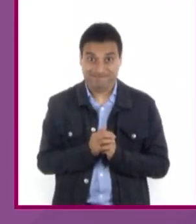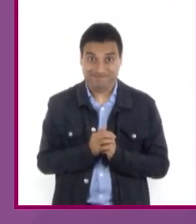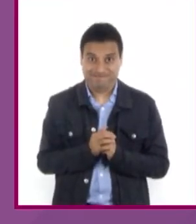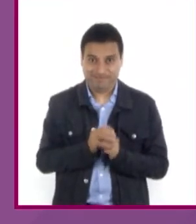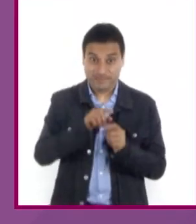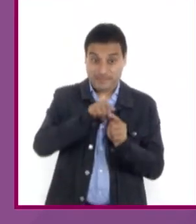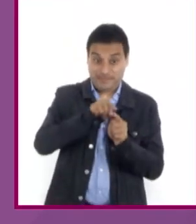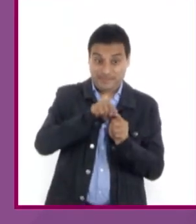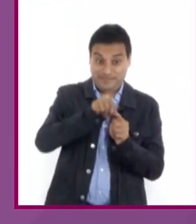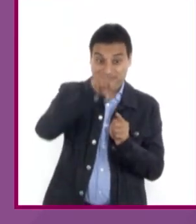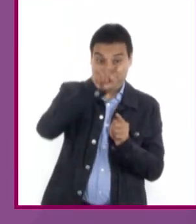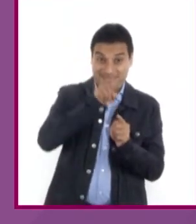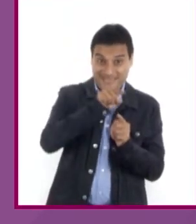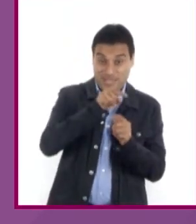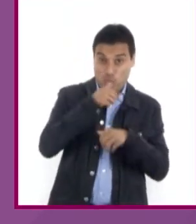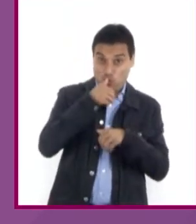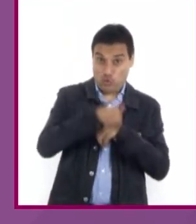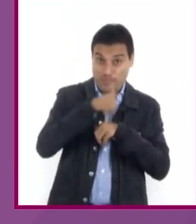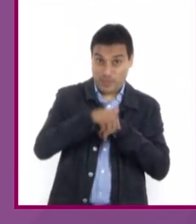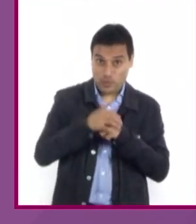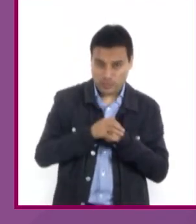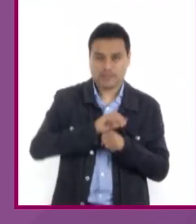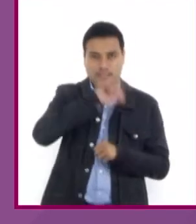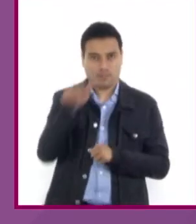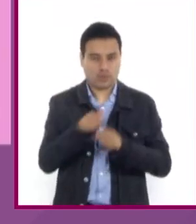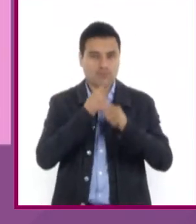3 las medidas de la figura 2.